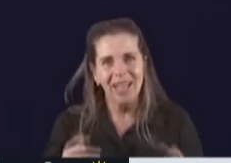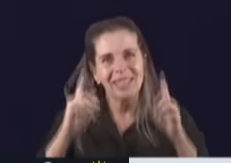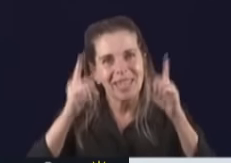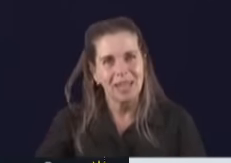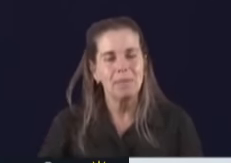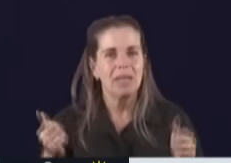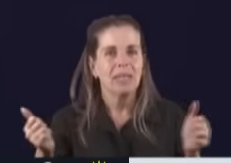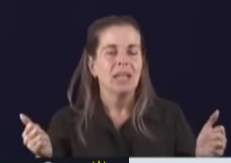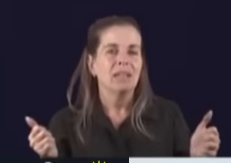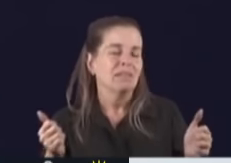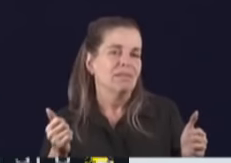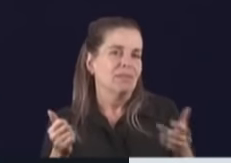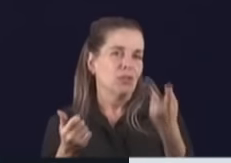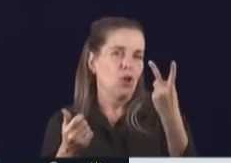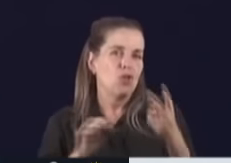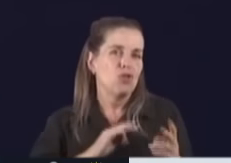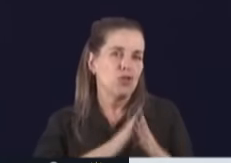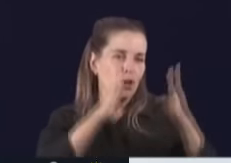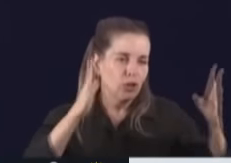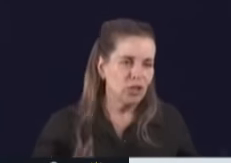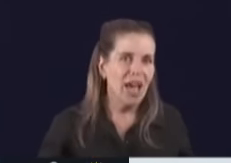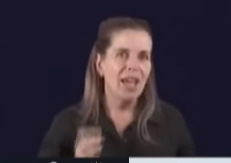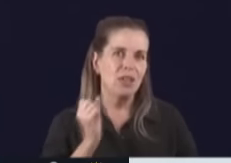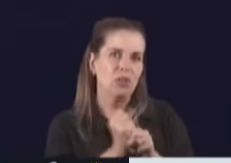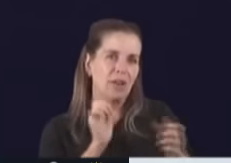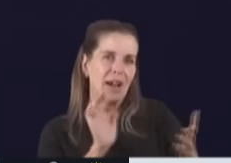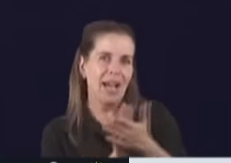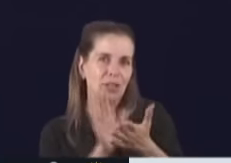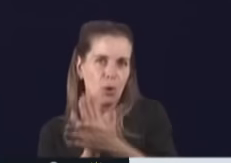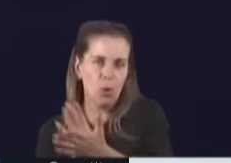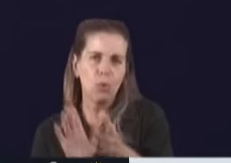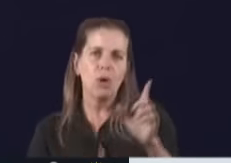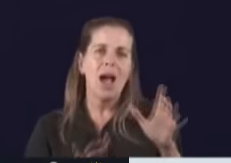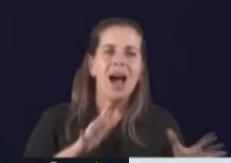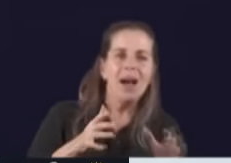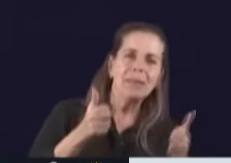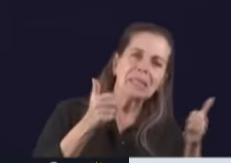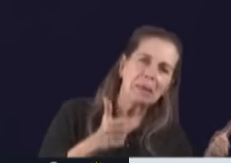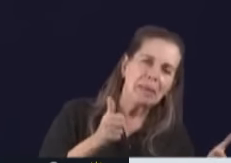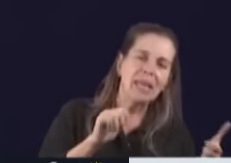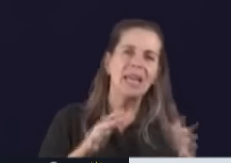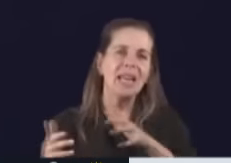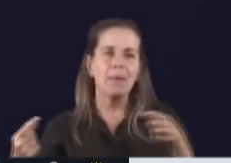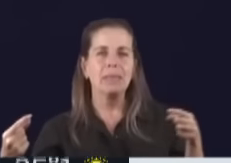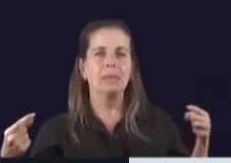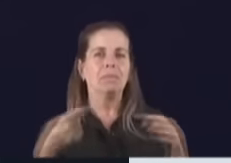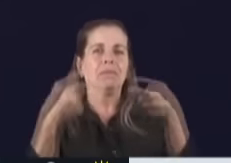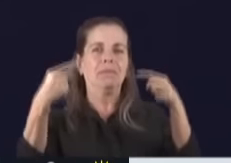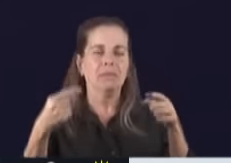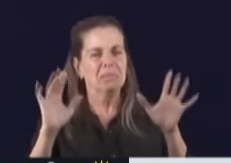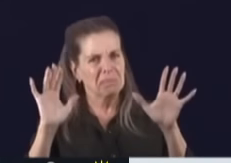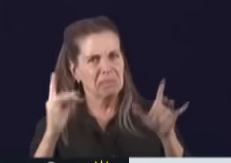informando durante estos 2 años, con algunas idas y vueltas, pero en una excelente relación y con mucho respeto, así